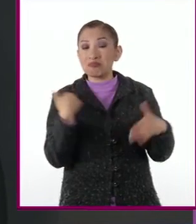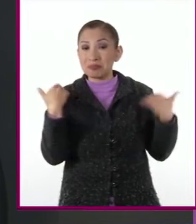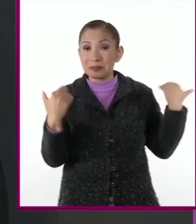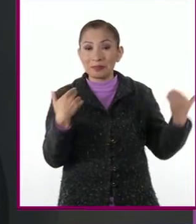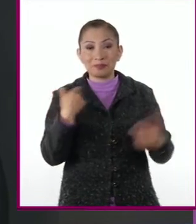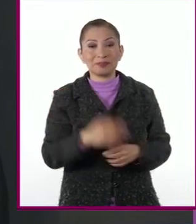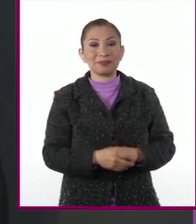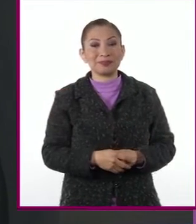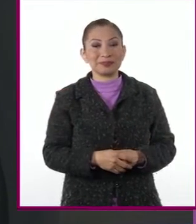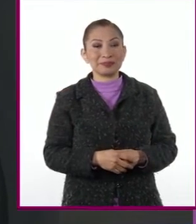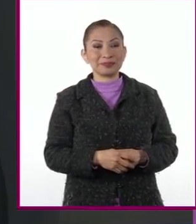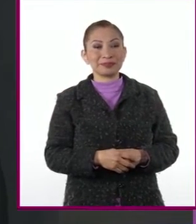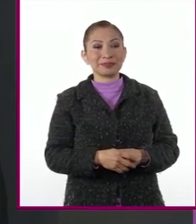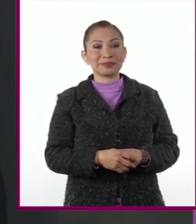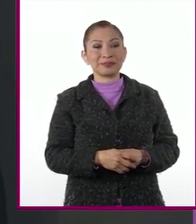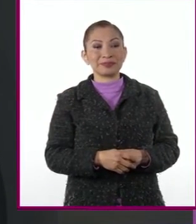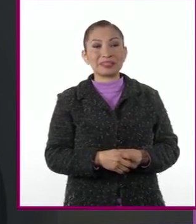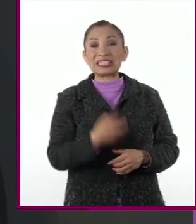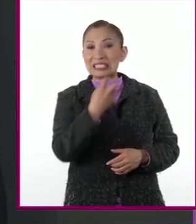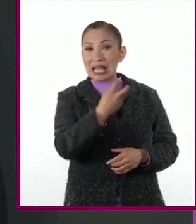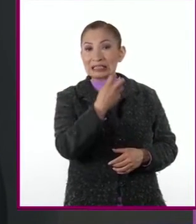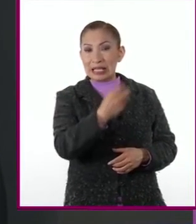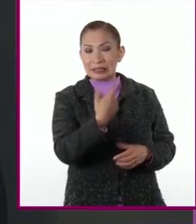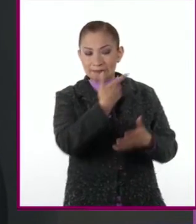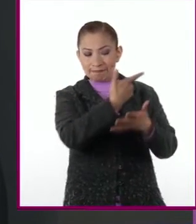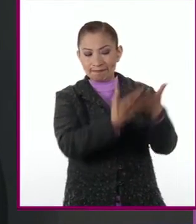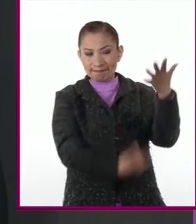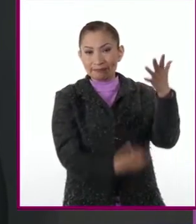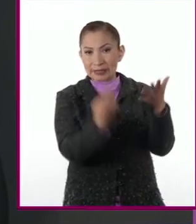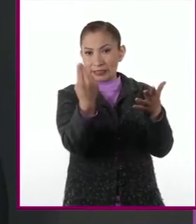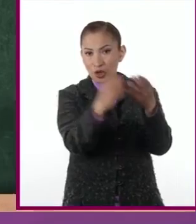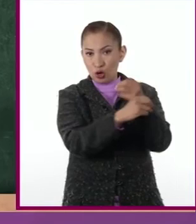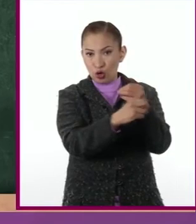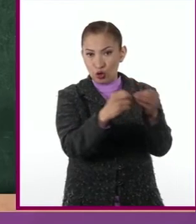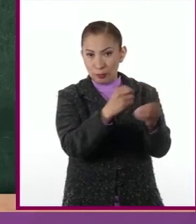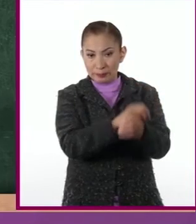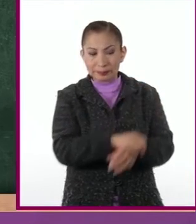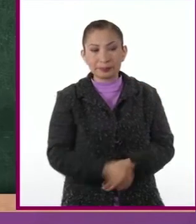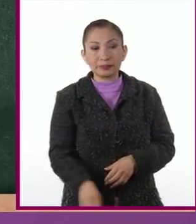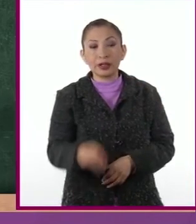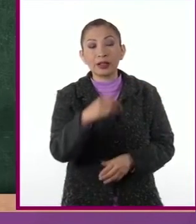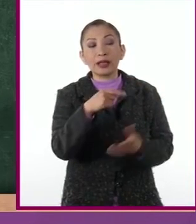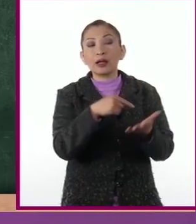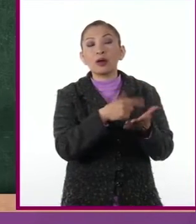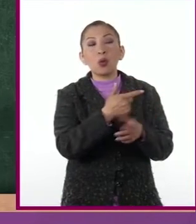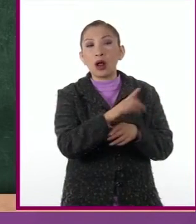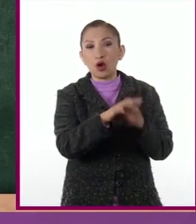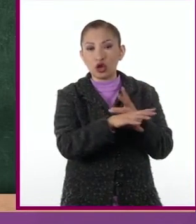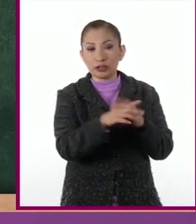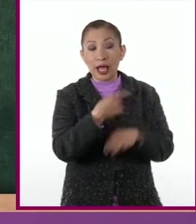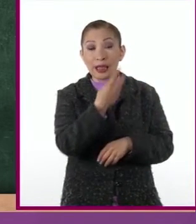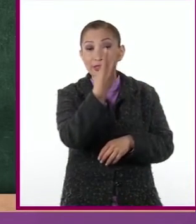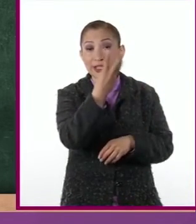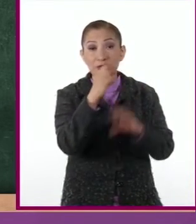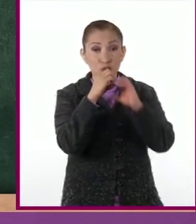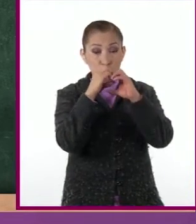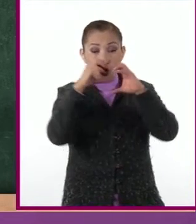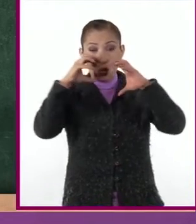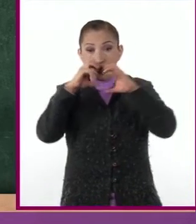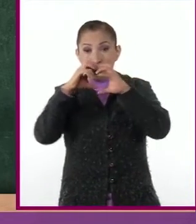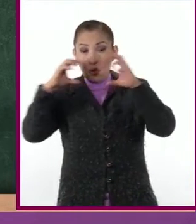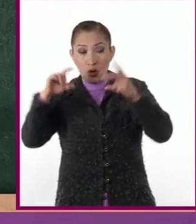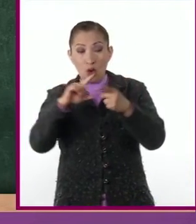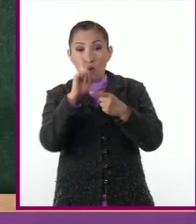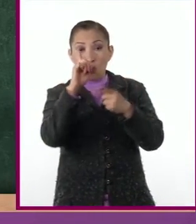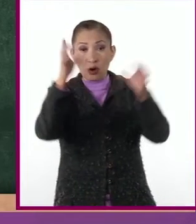divertido. Este es el material que necesitamos. Material: 3 globos,